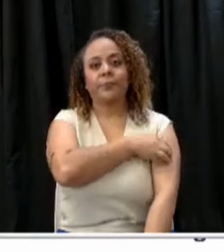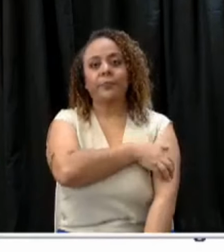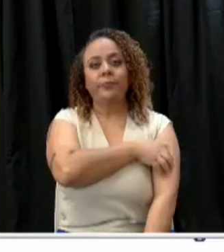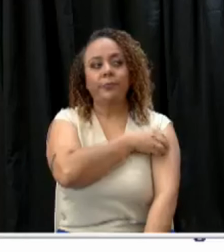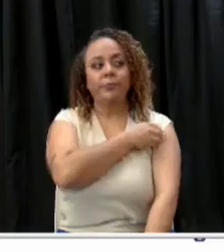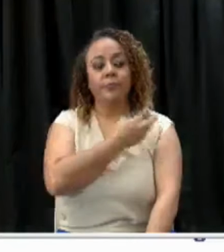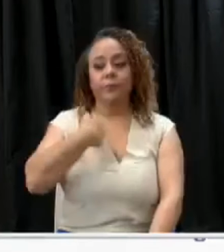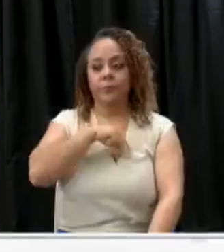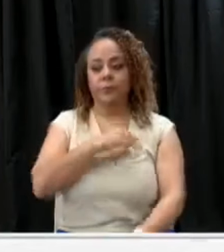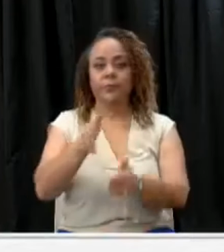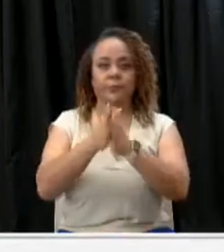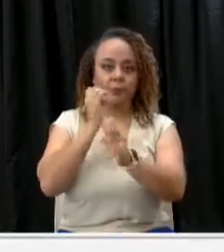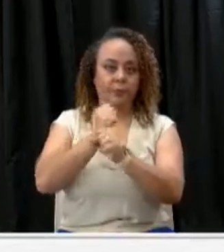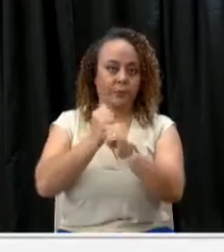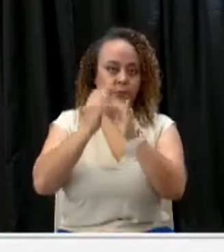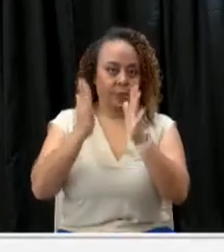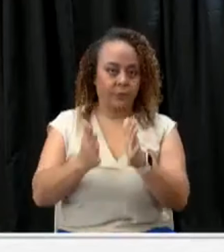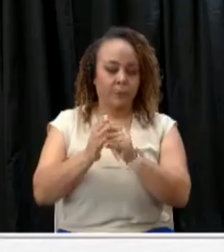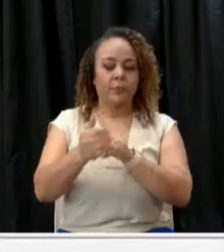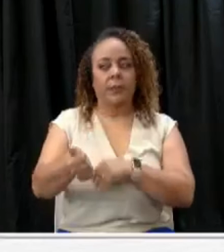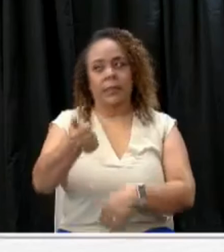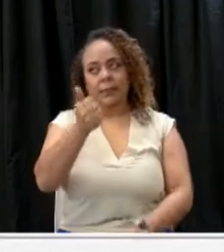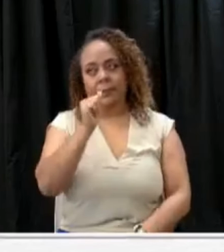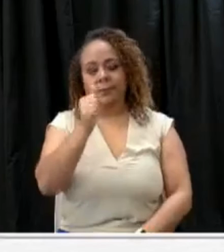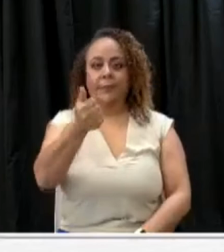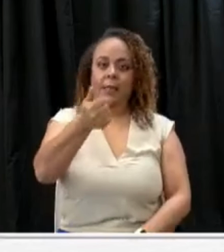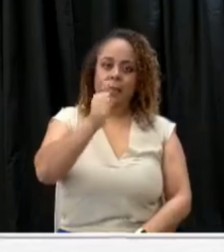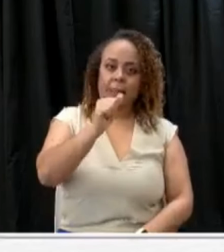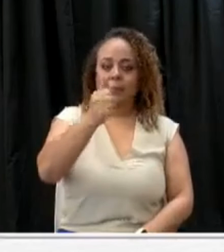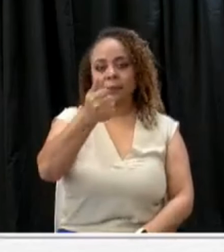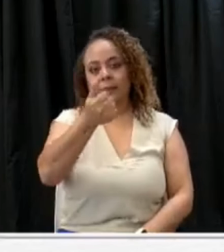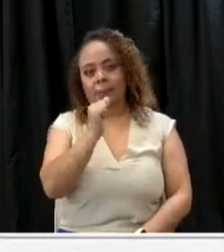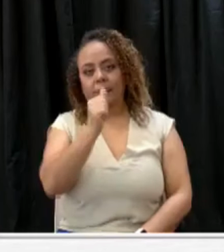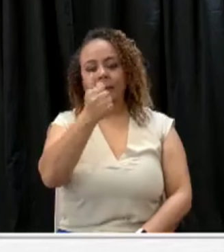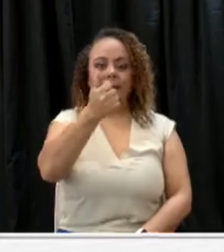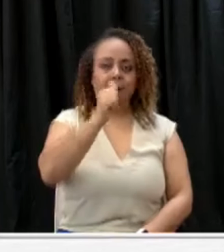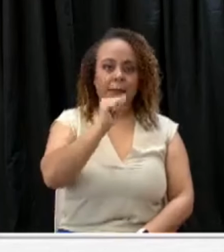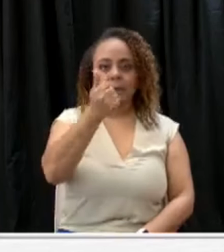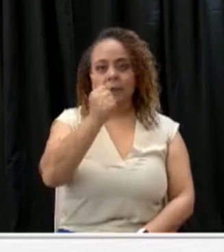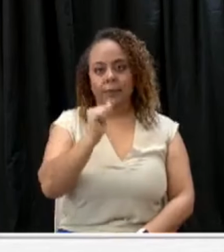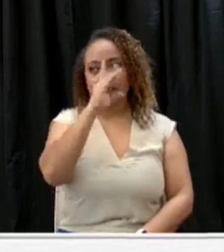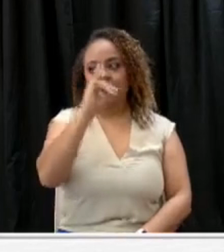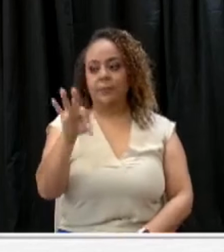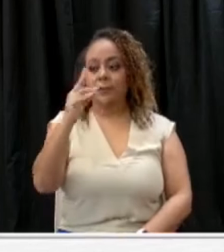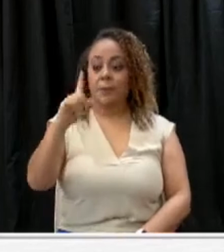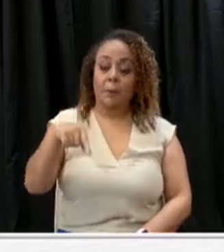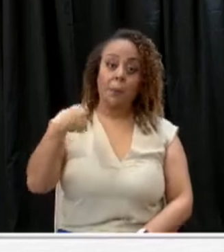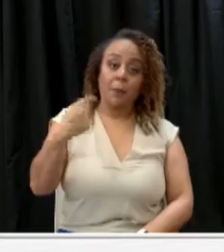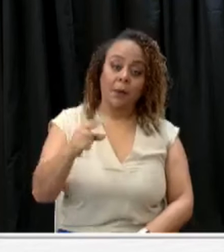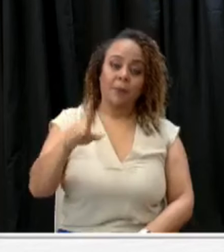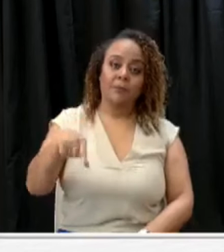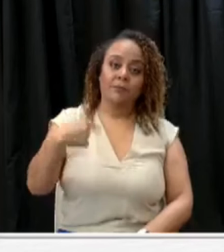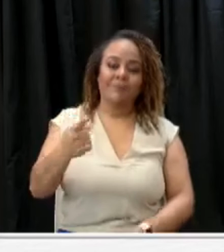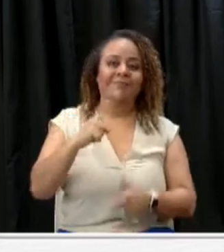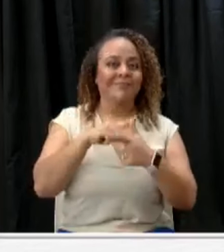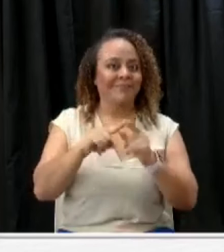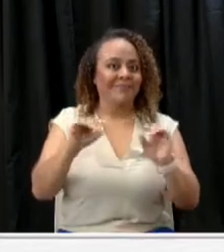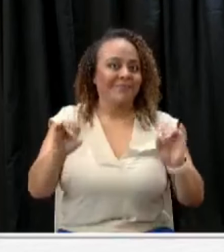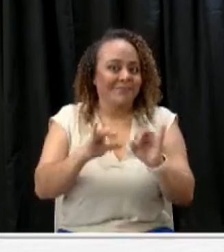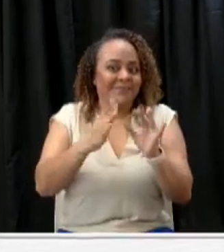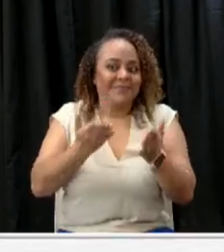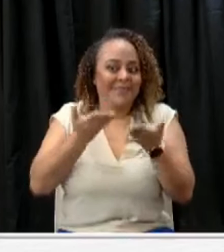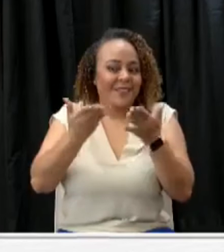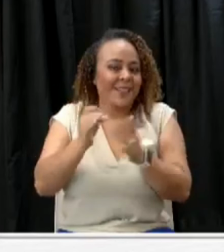estamos pidiendo a los trabajadores que se hidraten más, que consuman más agua y de manera periódica, evidentemente tenemos que darle